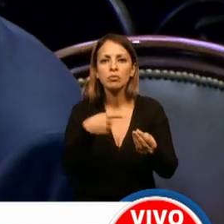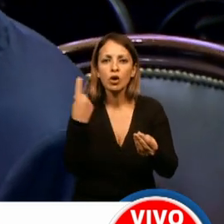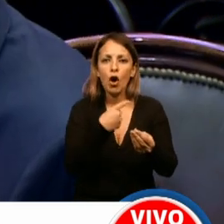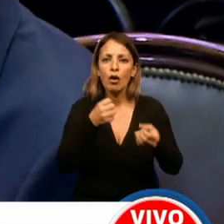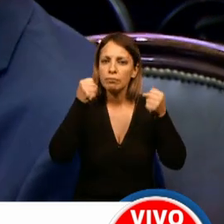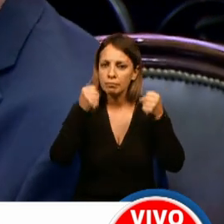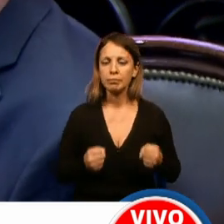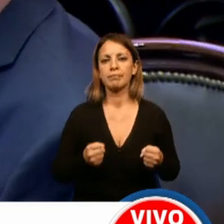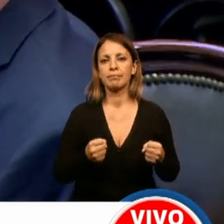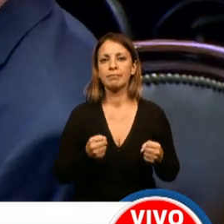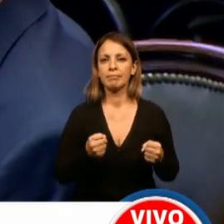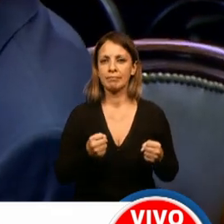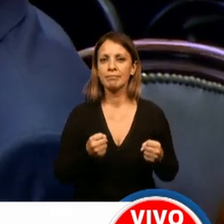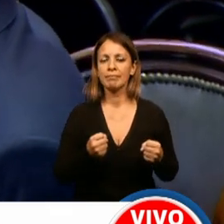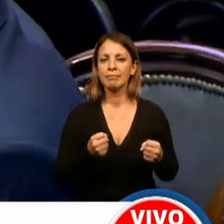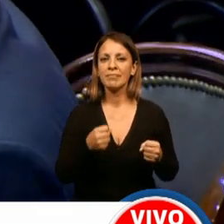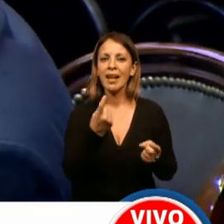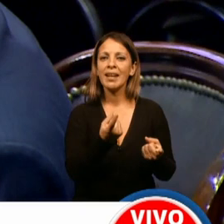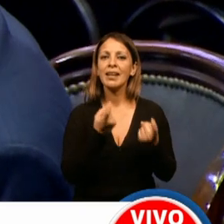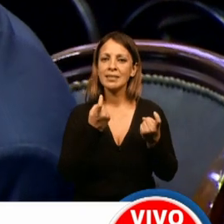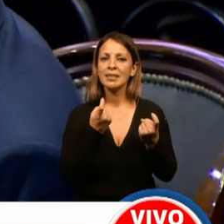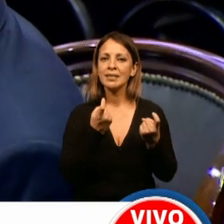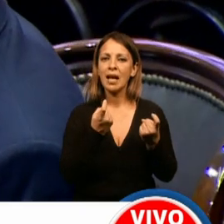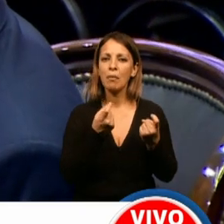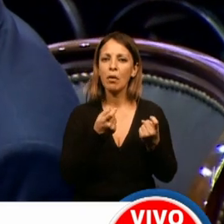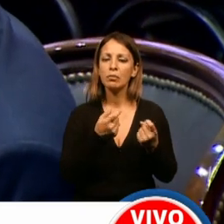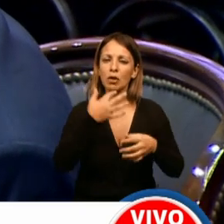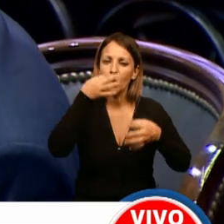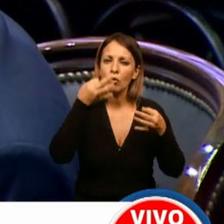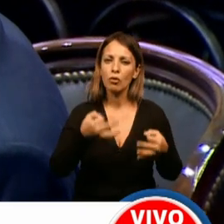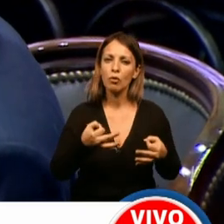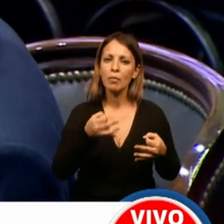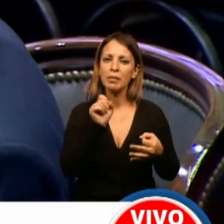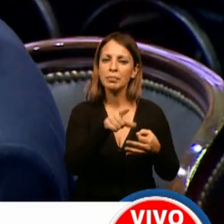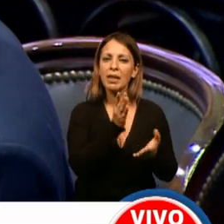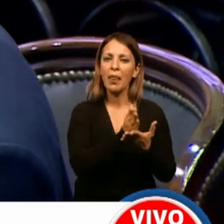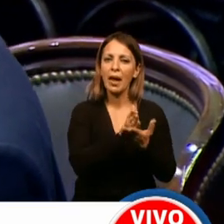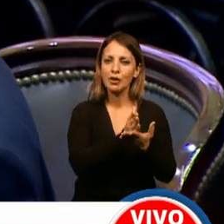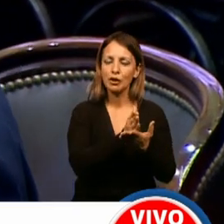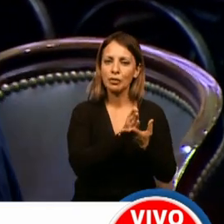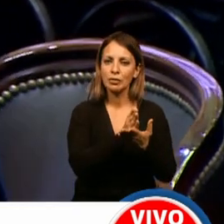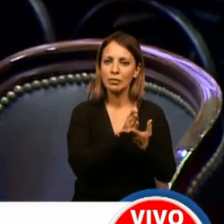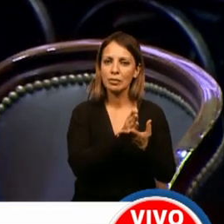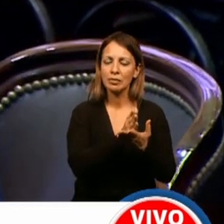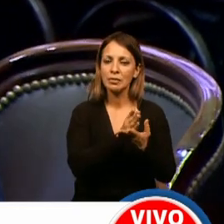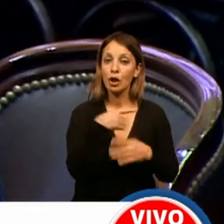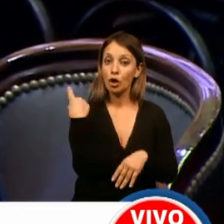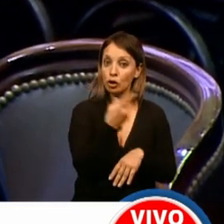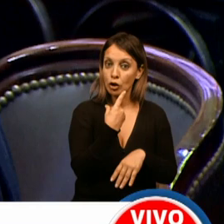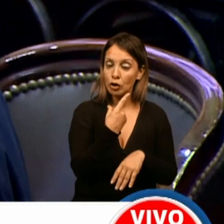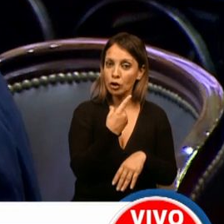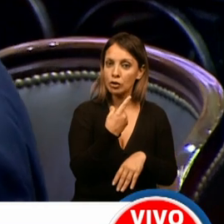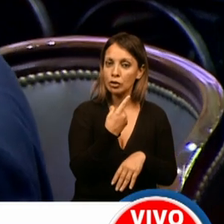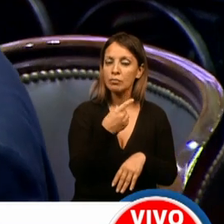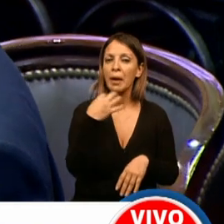y convicción de que necesitamos hacer realidad estos derechos que ten y que tenemos que tener